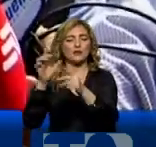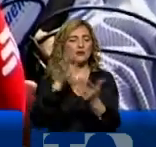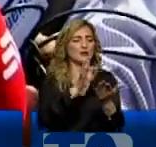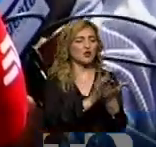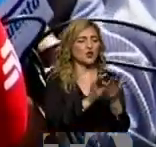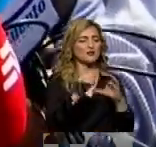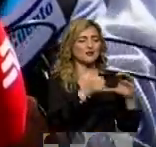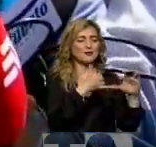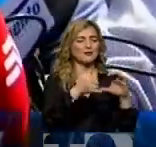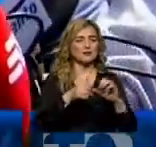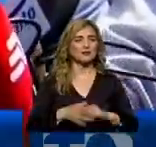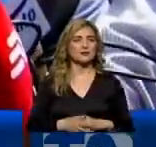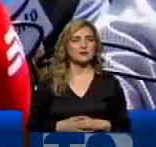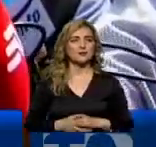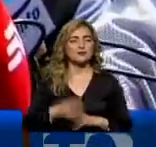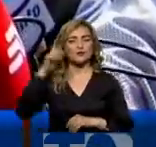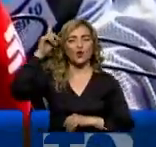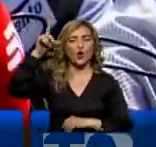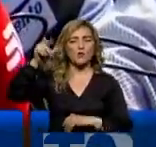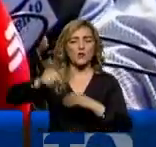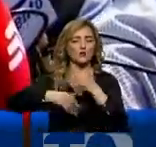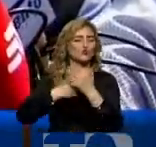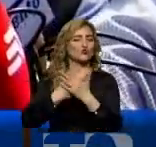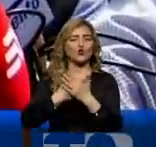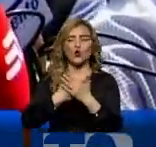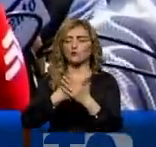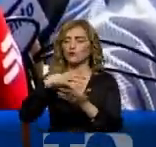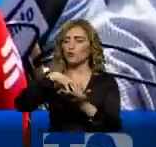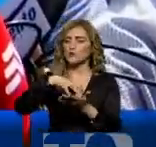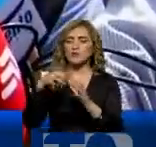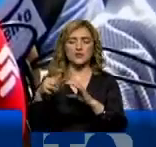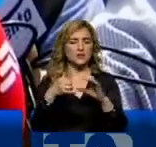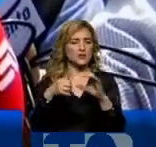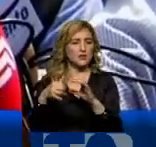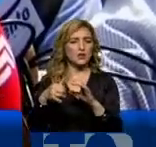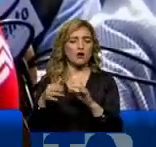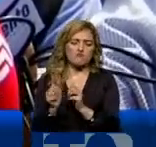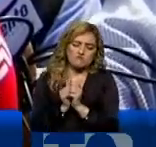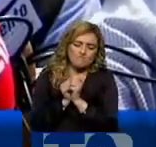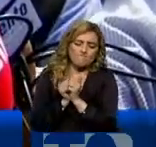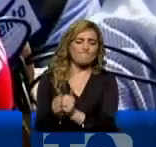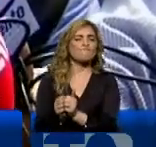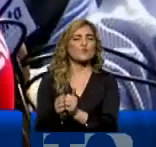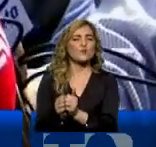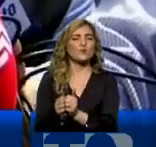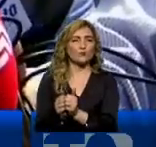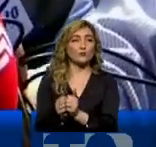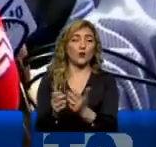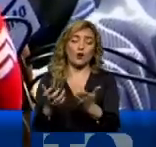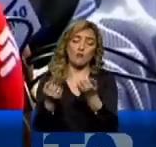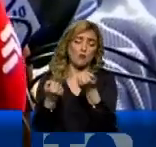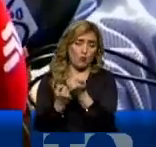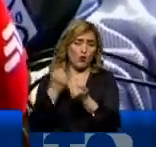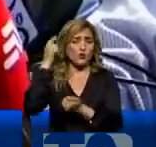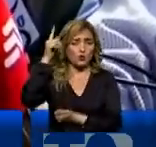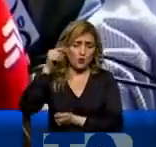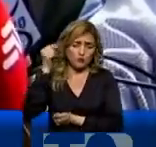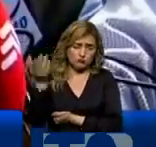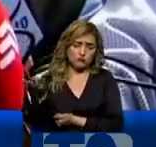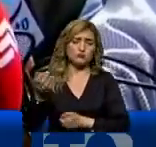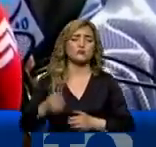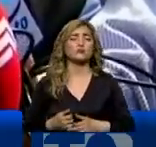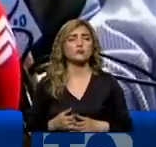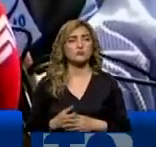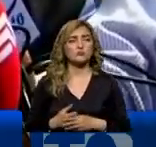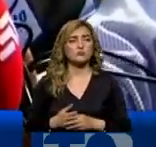gobiernos seccionales aquí de toda la provincia de Santa Elena, estamos unidos, dispuestos también a apoyar al gobierno nacional.